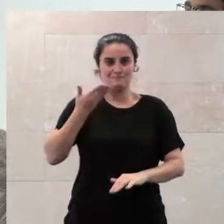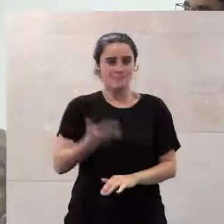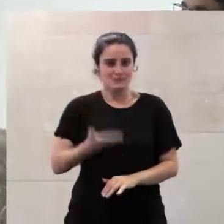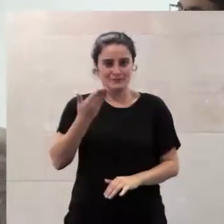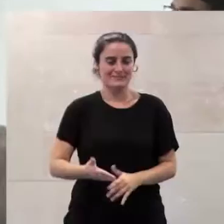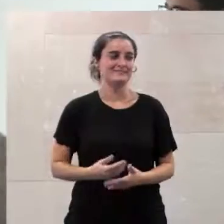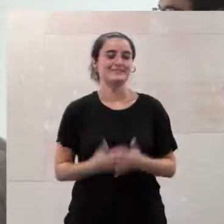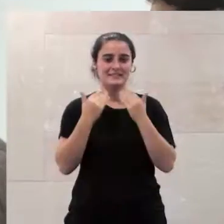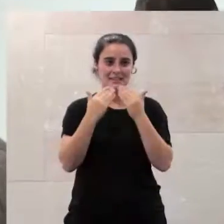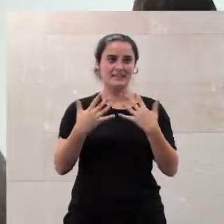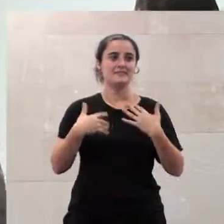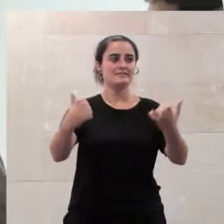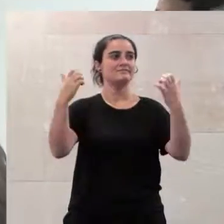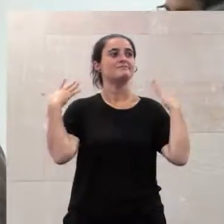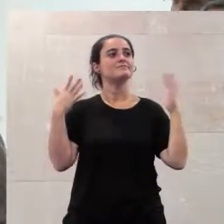asko.